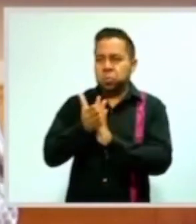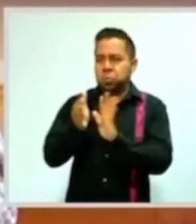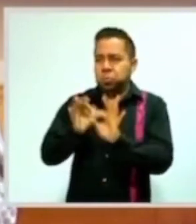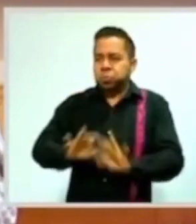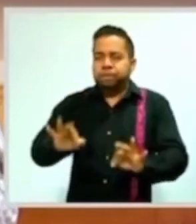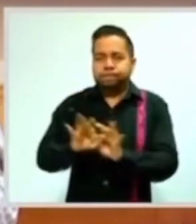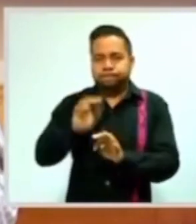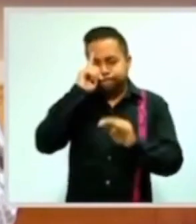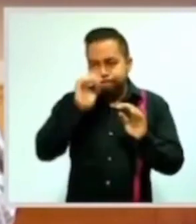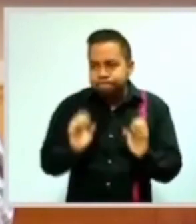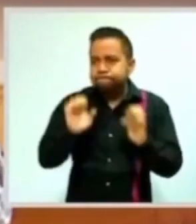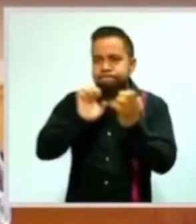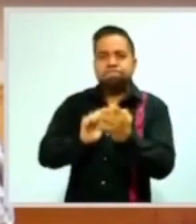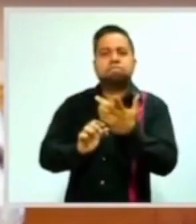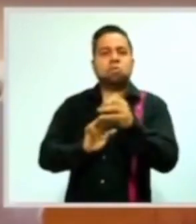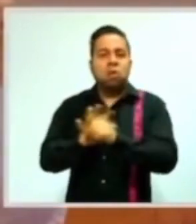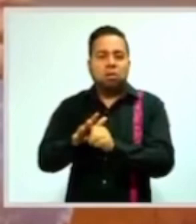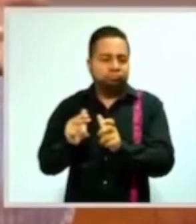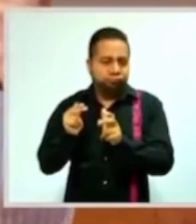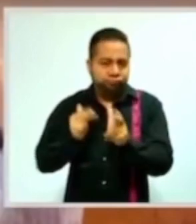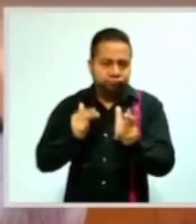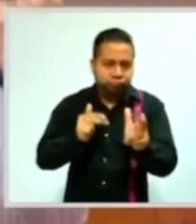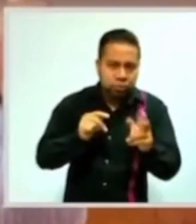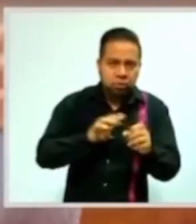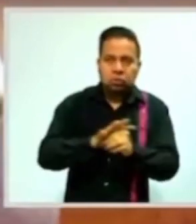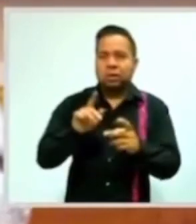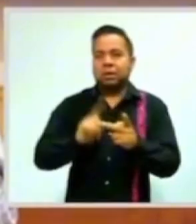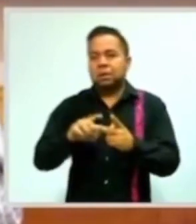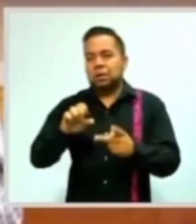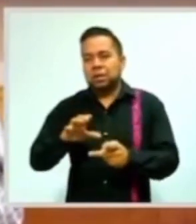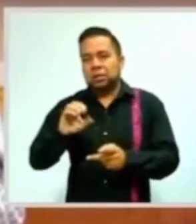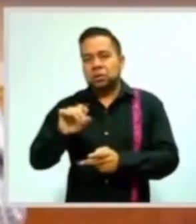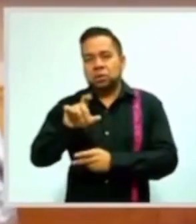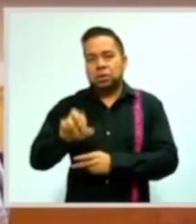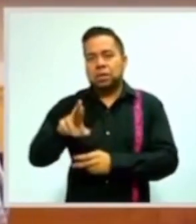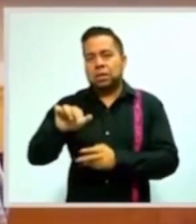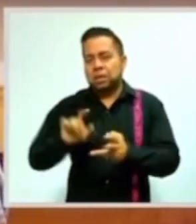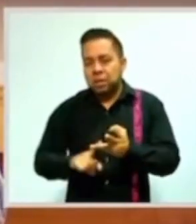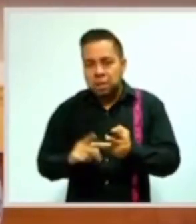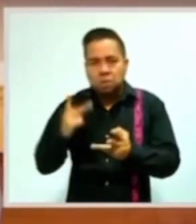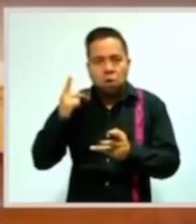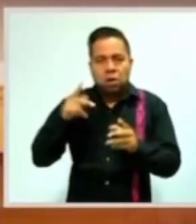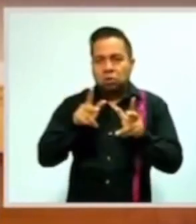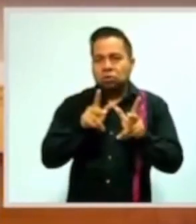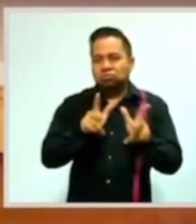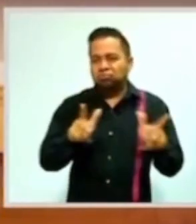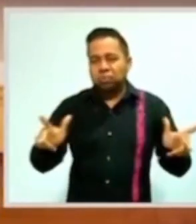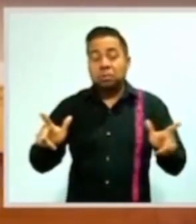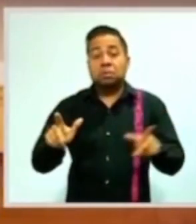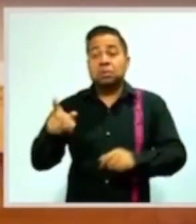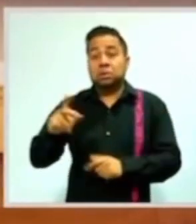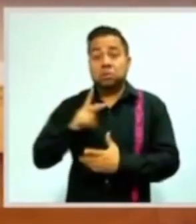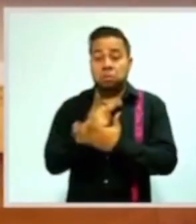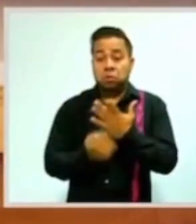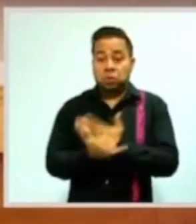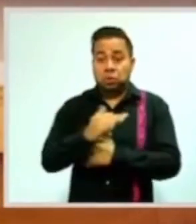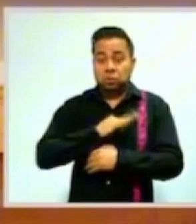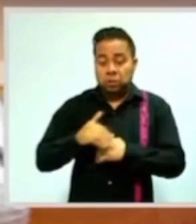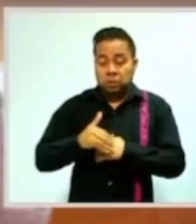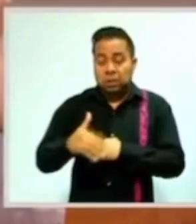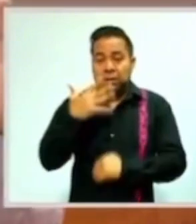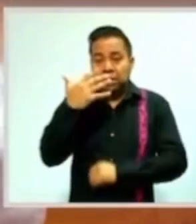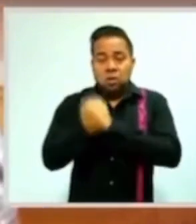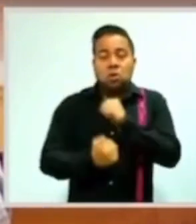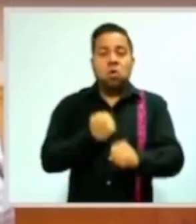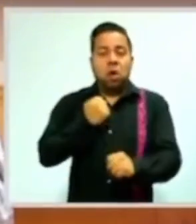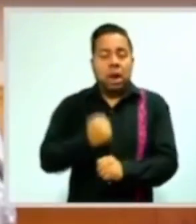de infraestructura como el tren, como la escollera, como los puertos. Este es un proyecto que en los próximos 5 años, que para